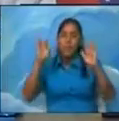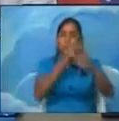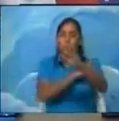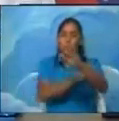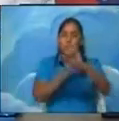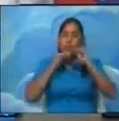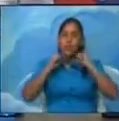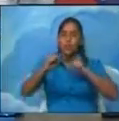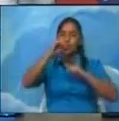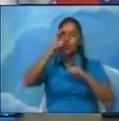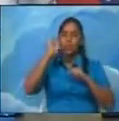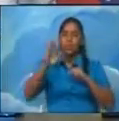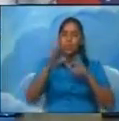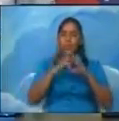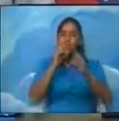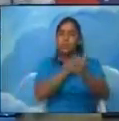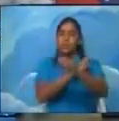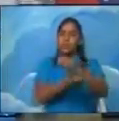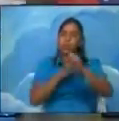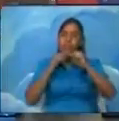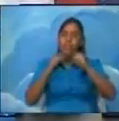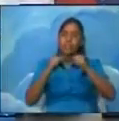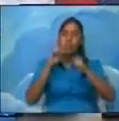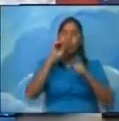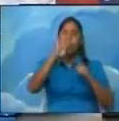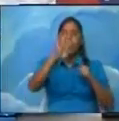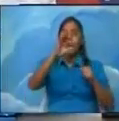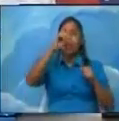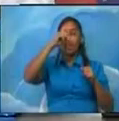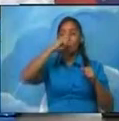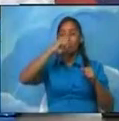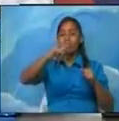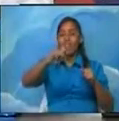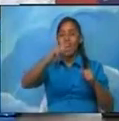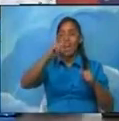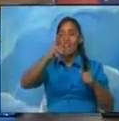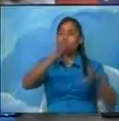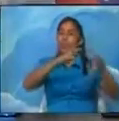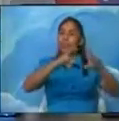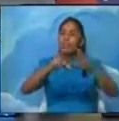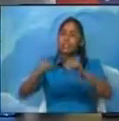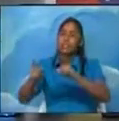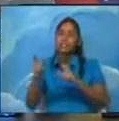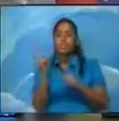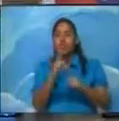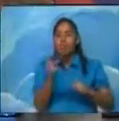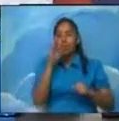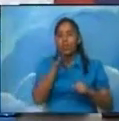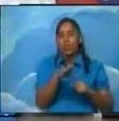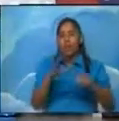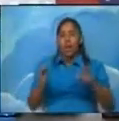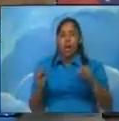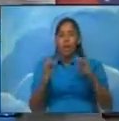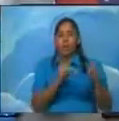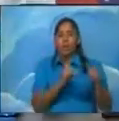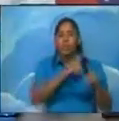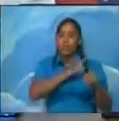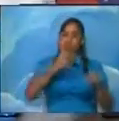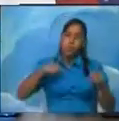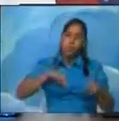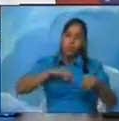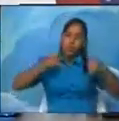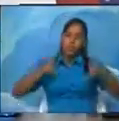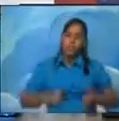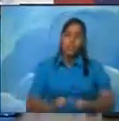Dios omnipotente durante 40 años en el desierto. No le estoy hablando a vuestros hijitos que ellos